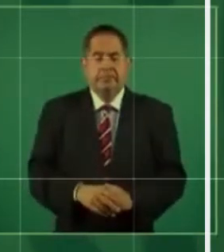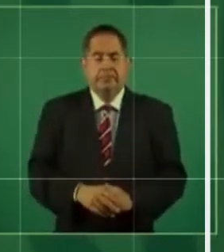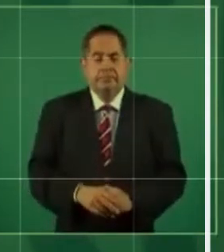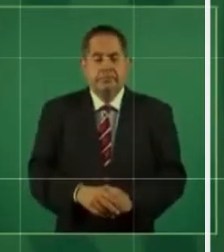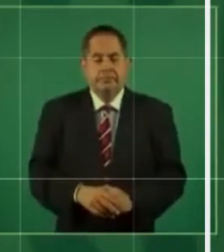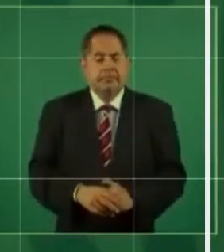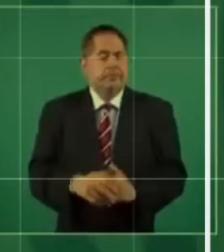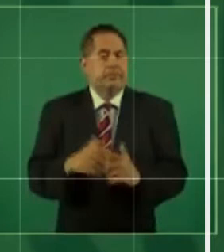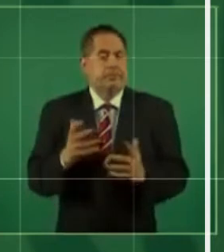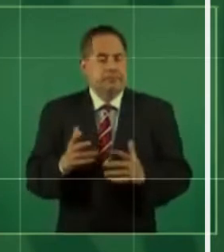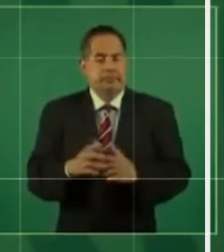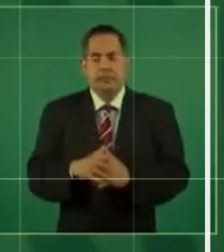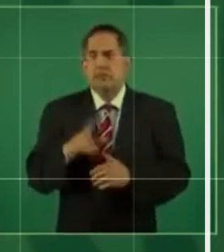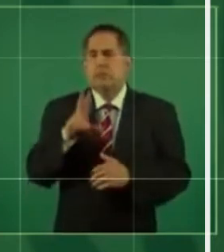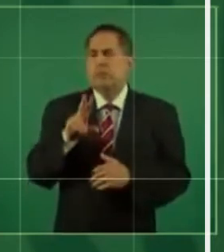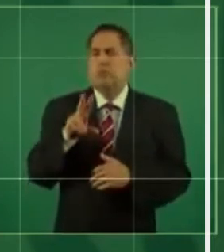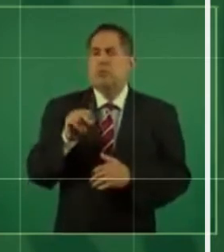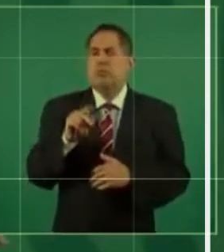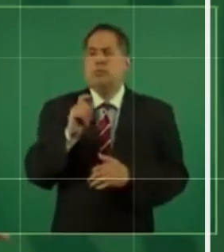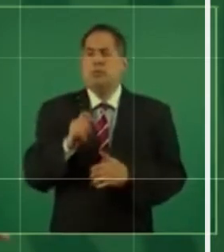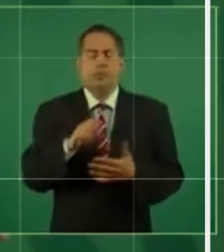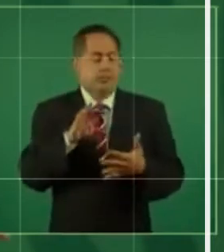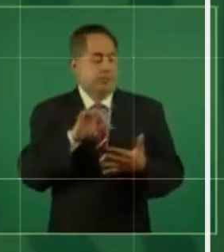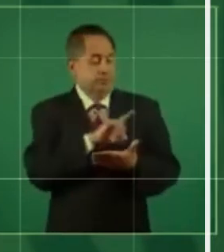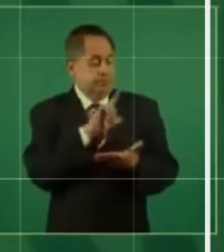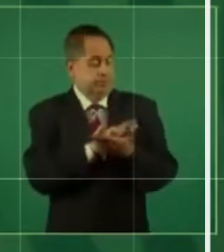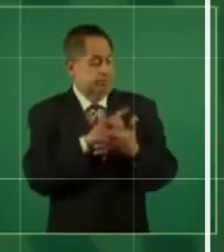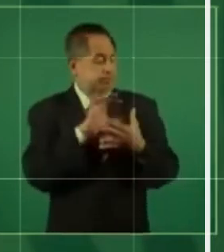entonces no es un asunto legal únicamente